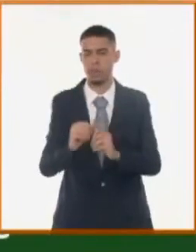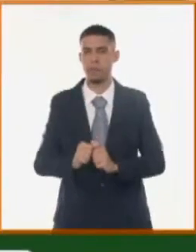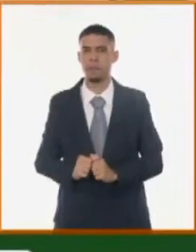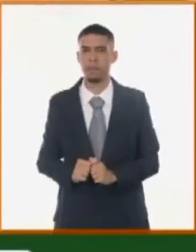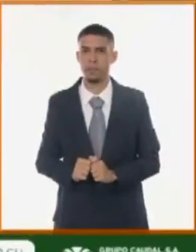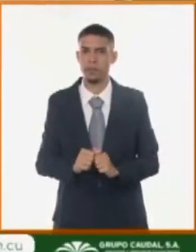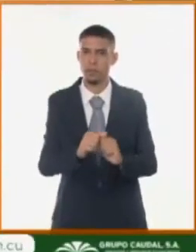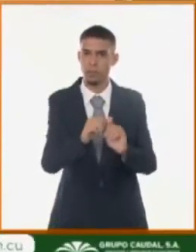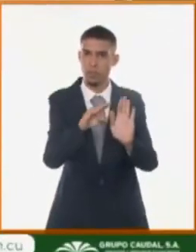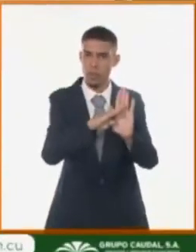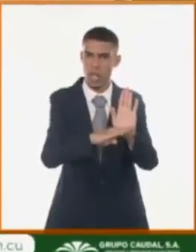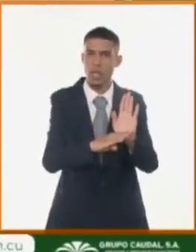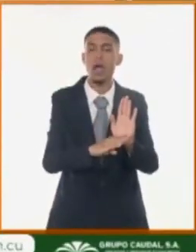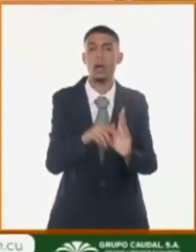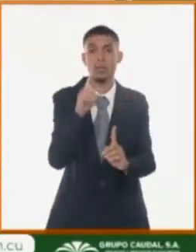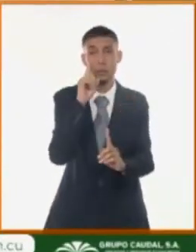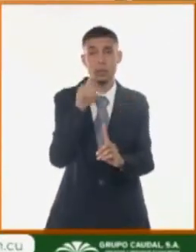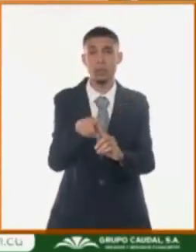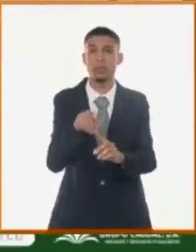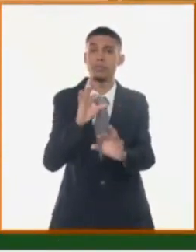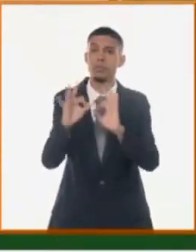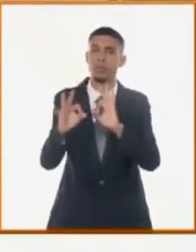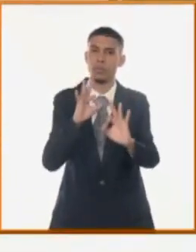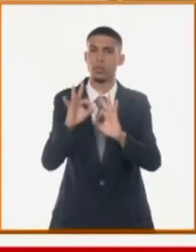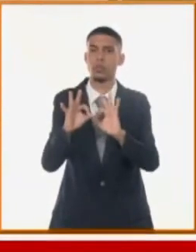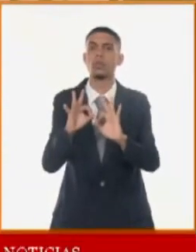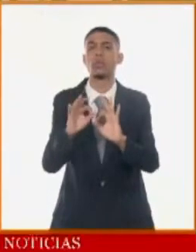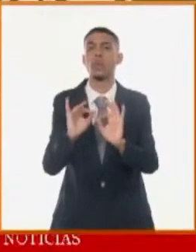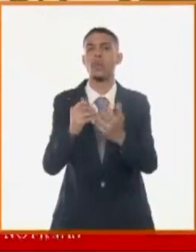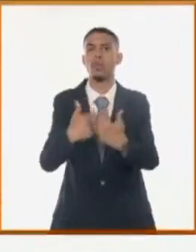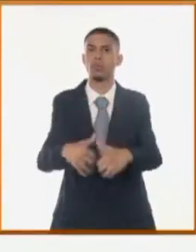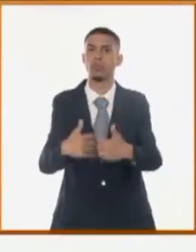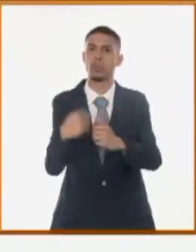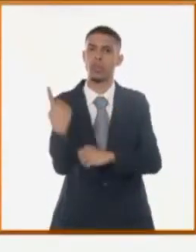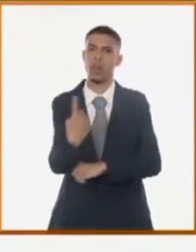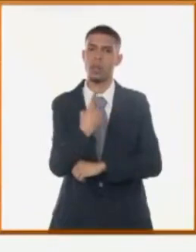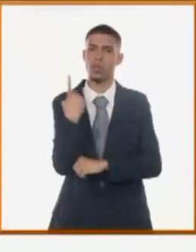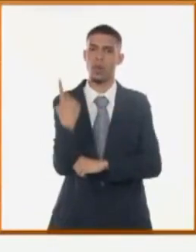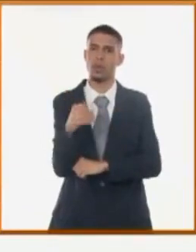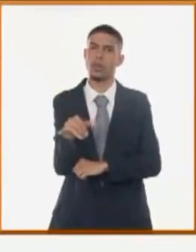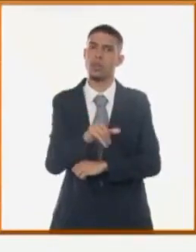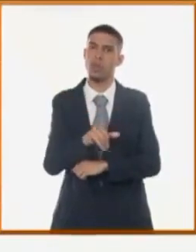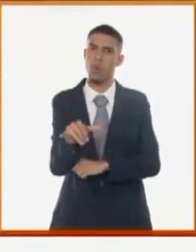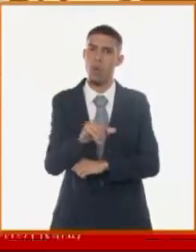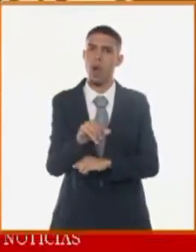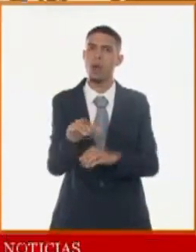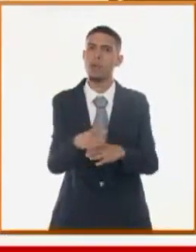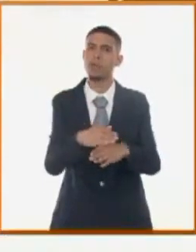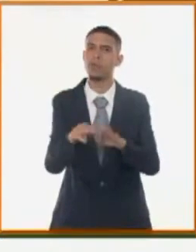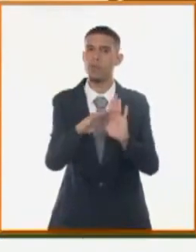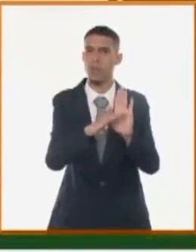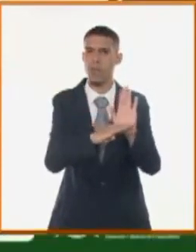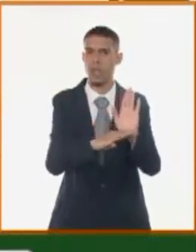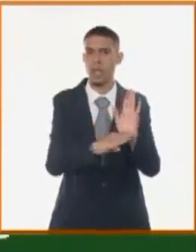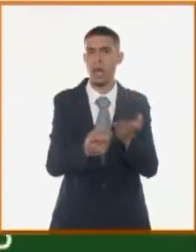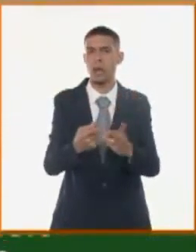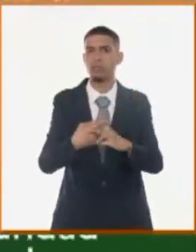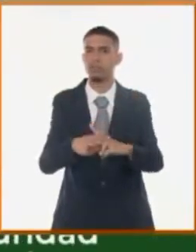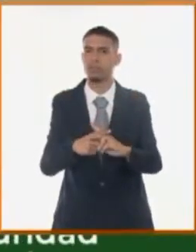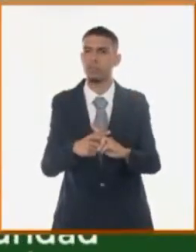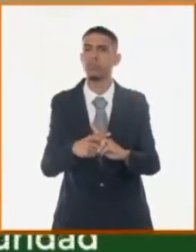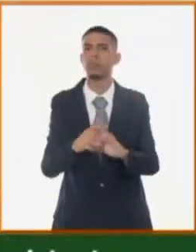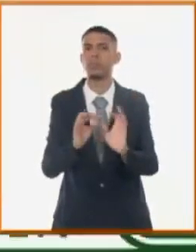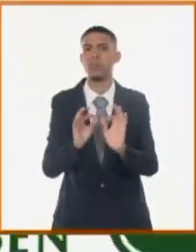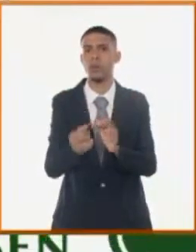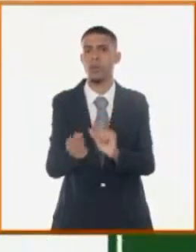medida va encaminada a la protección de la producción nacional en esos rubros y también forma parte de las medidas para la corrección de las distorsiones